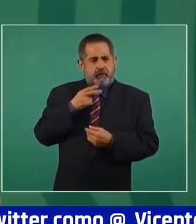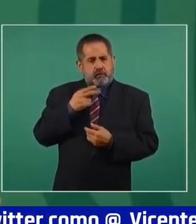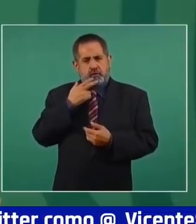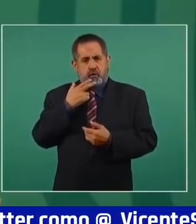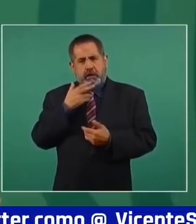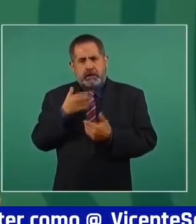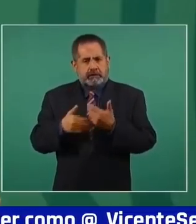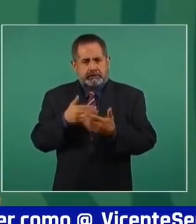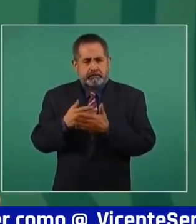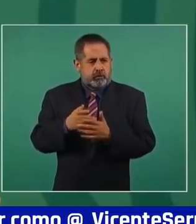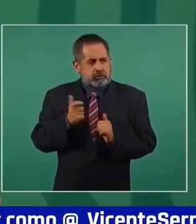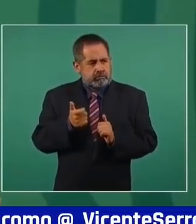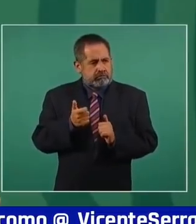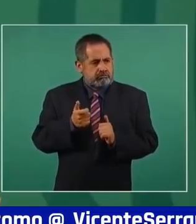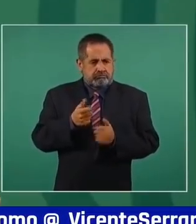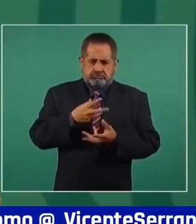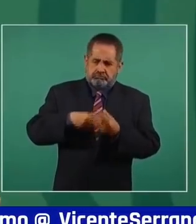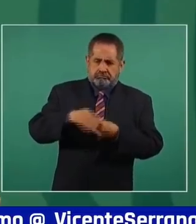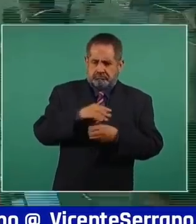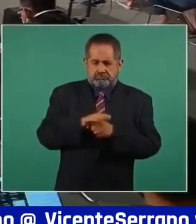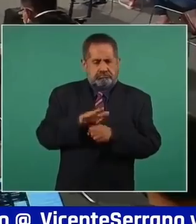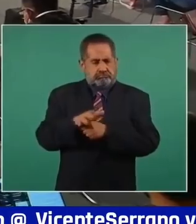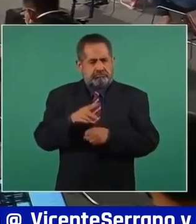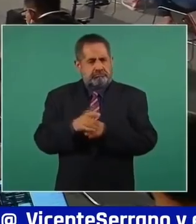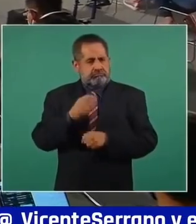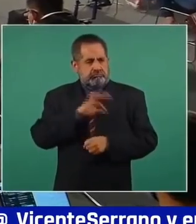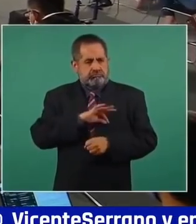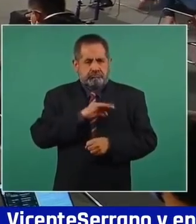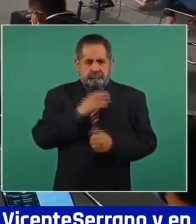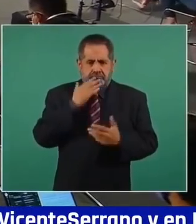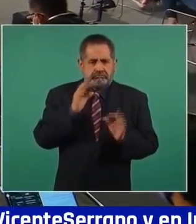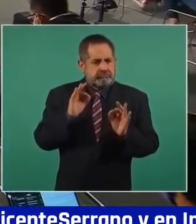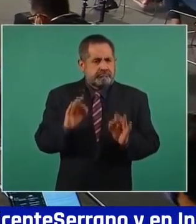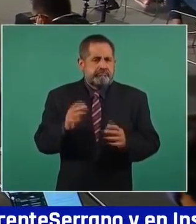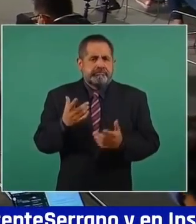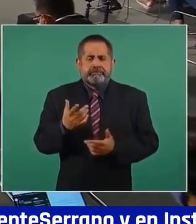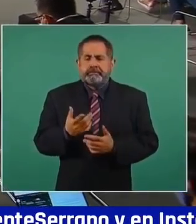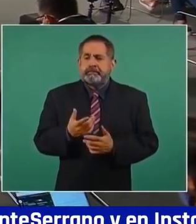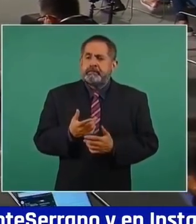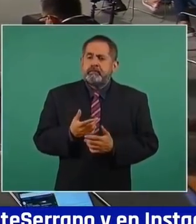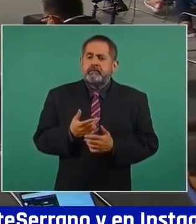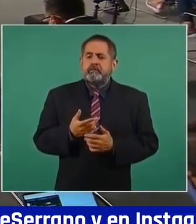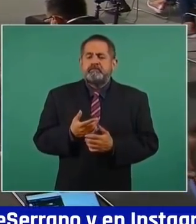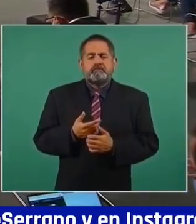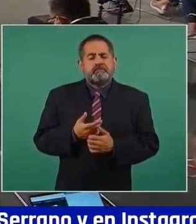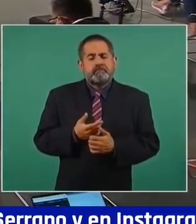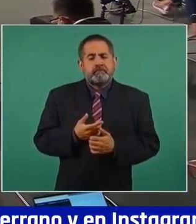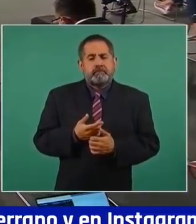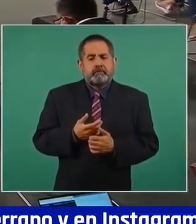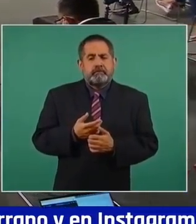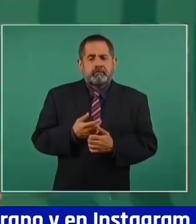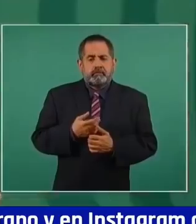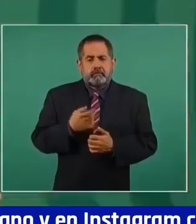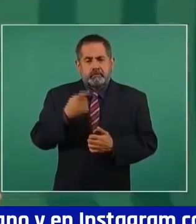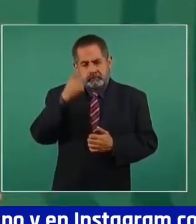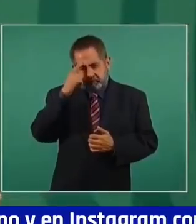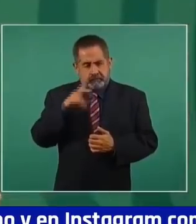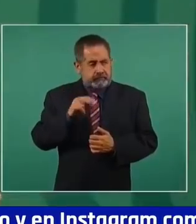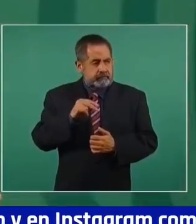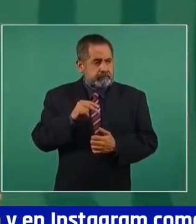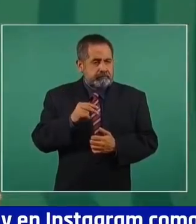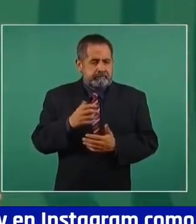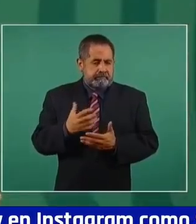rentable, no para obtener